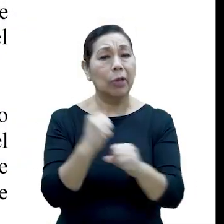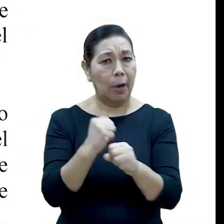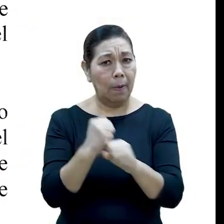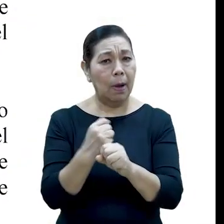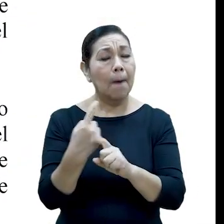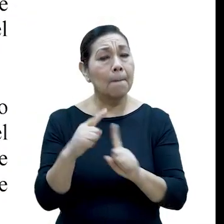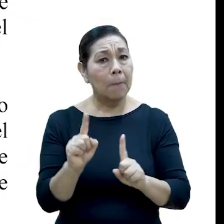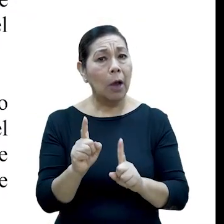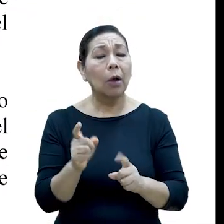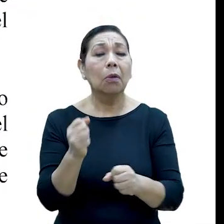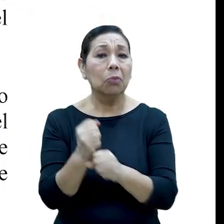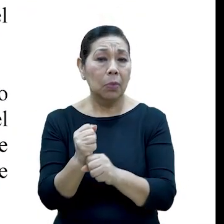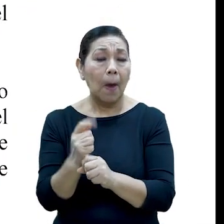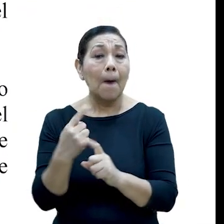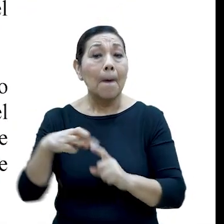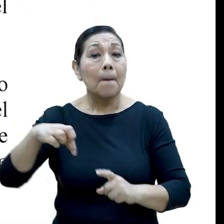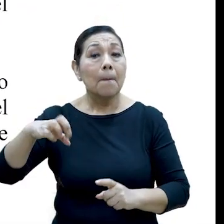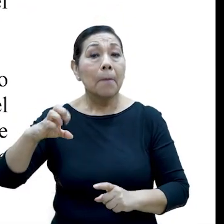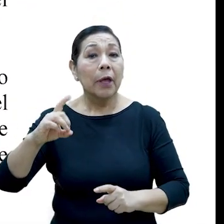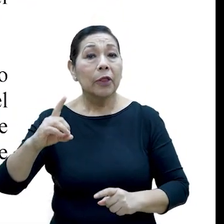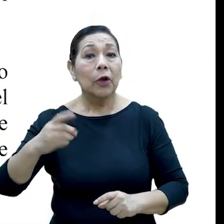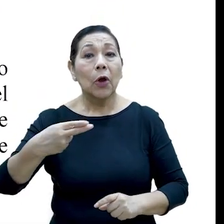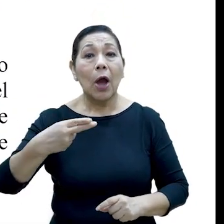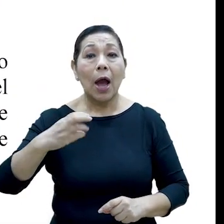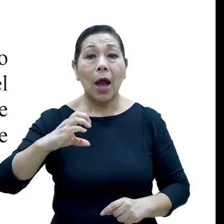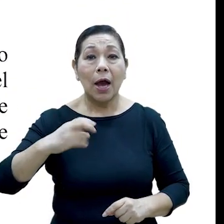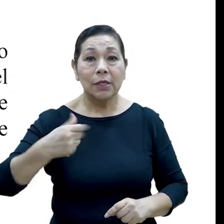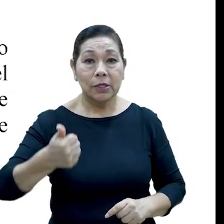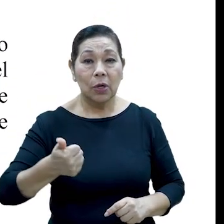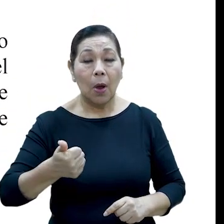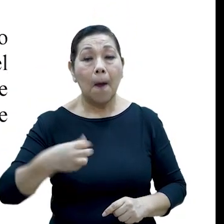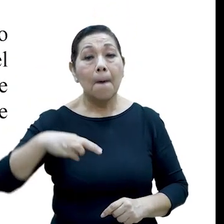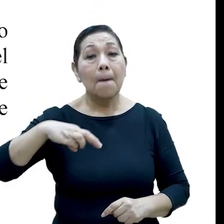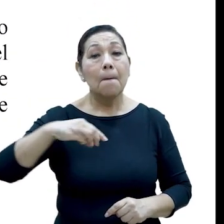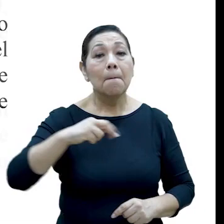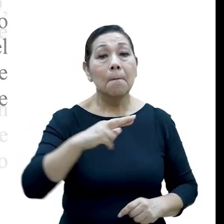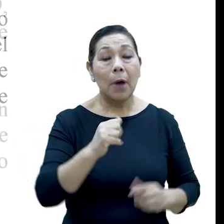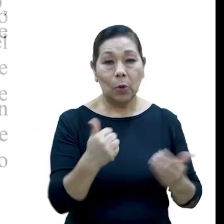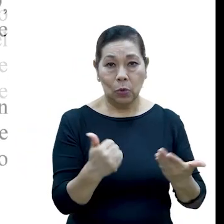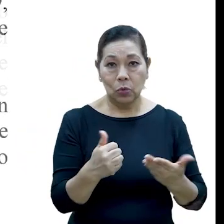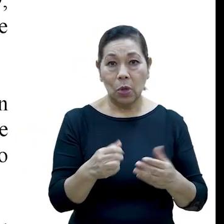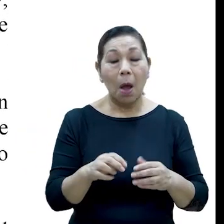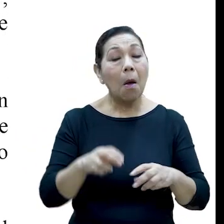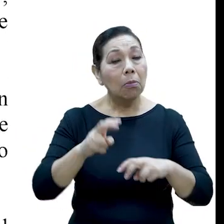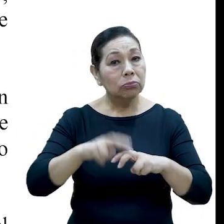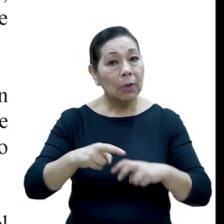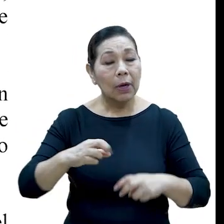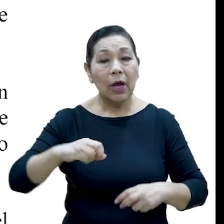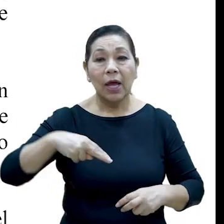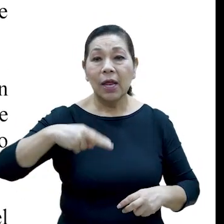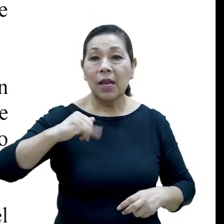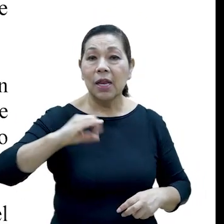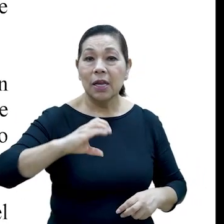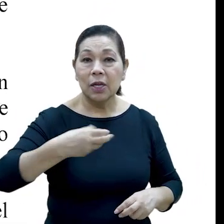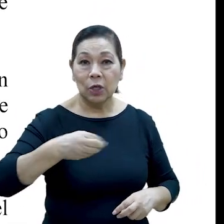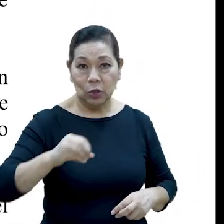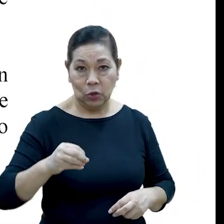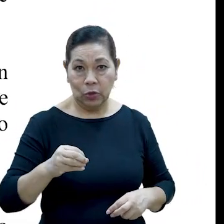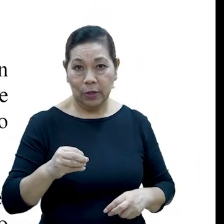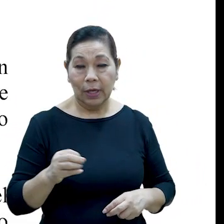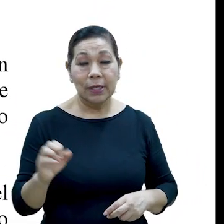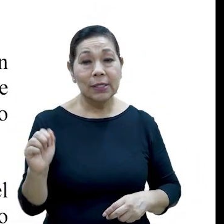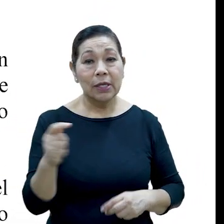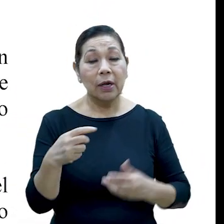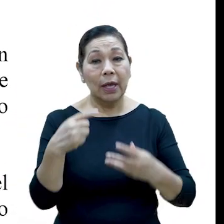que trabajó para empleador Pedro José Hacha, Compañía Magusa, Mueblería Unión Zacarías Nicho,